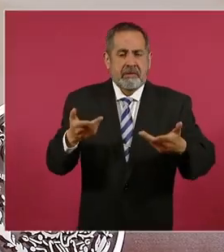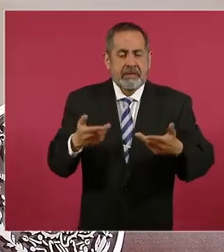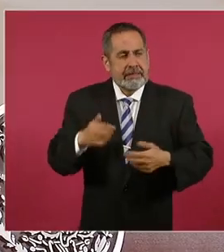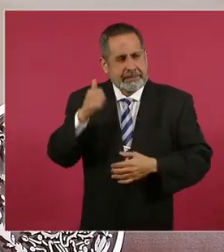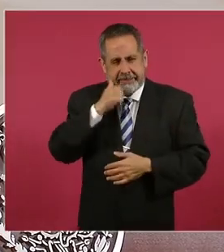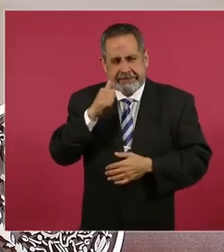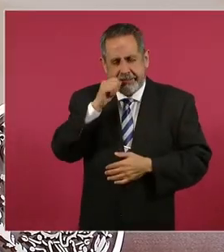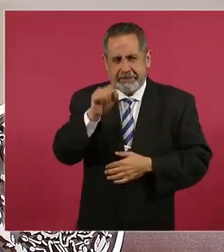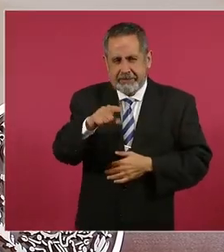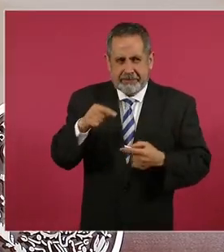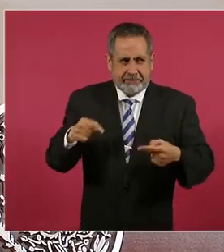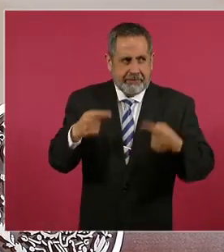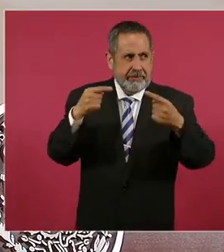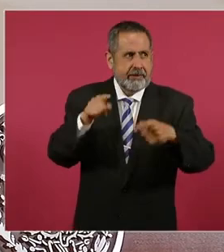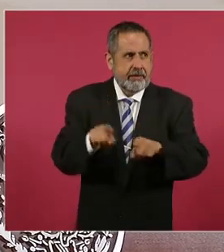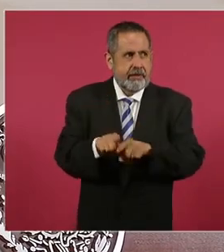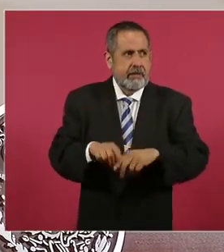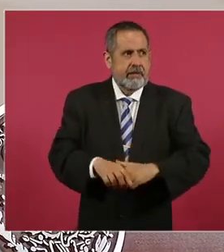siempre.